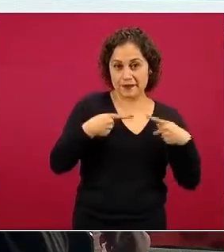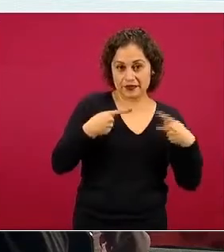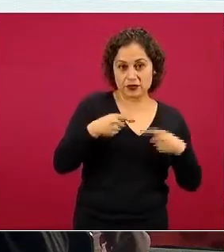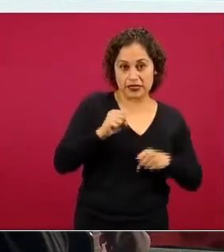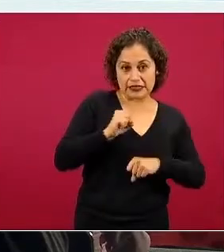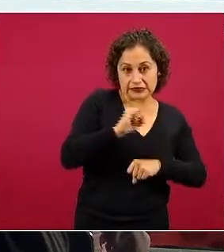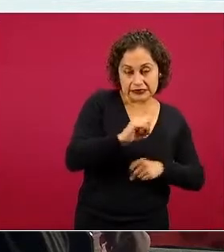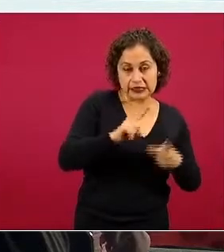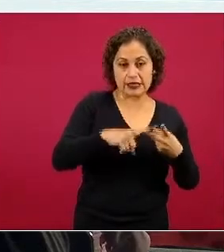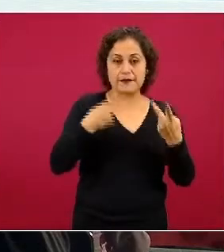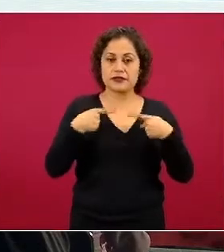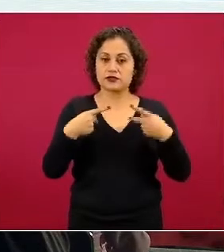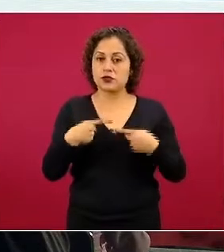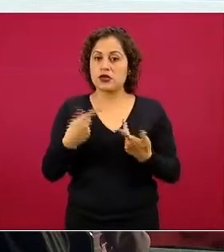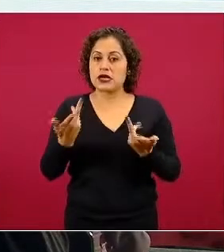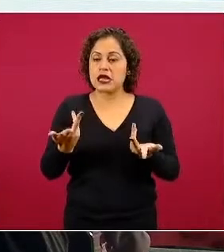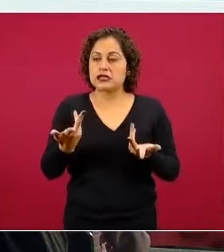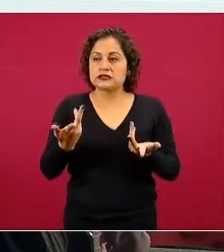sin posibilidad de resultado